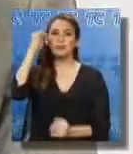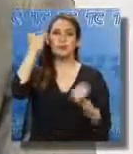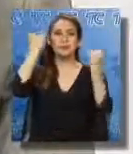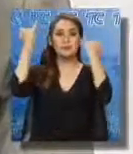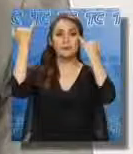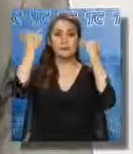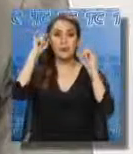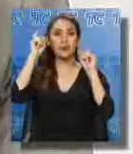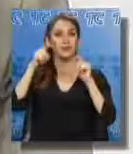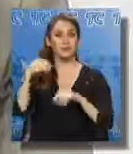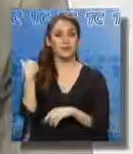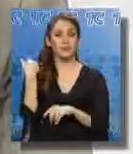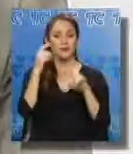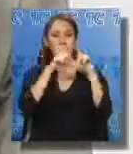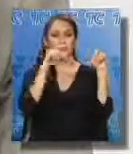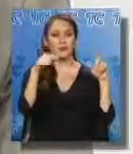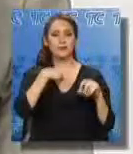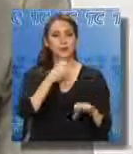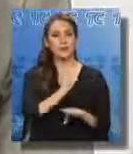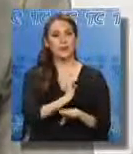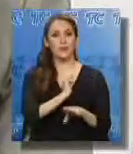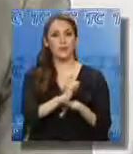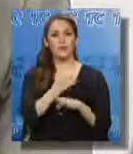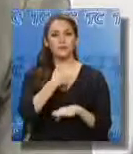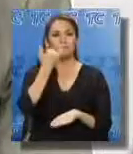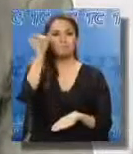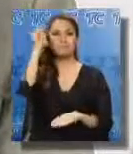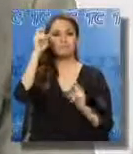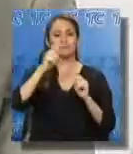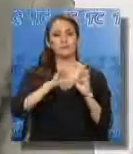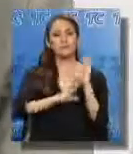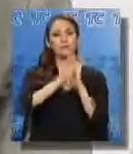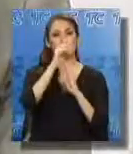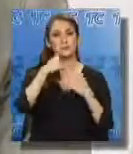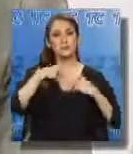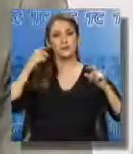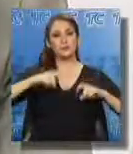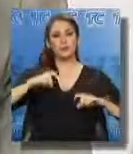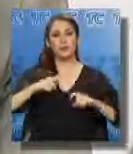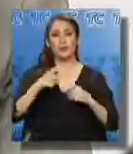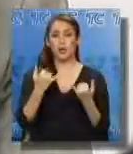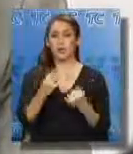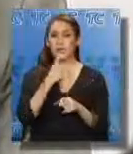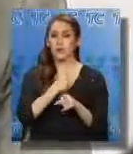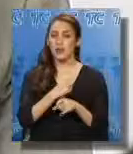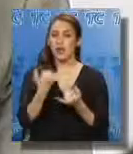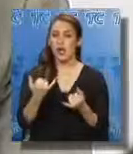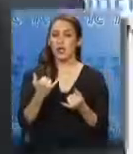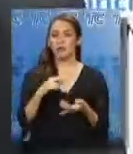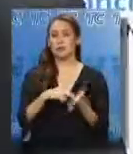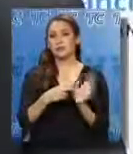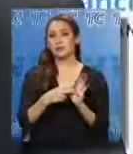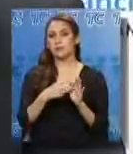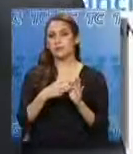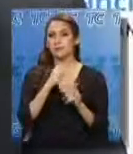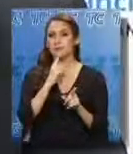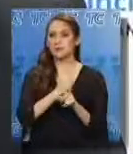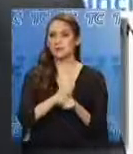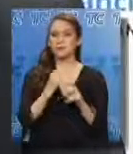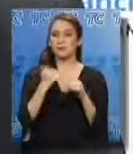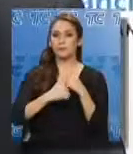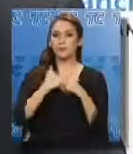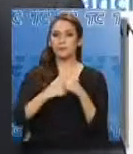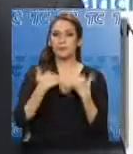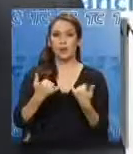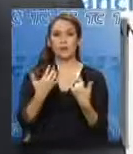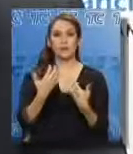debe tener el empresariado ecuatoriano para superar los momentos complejos que estamos pasando. Estamos convencidos que la